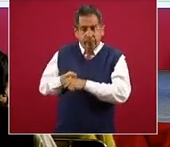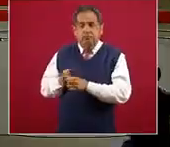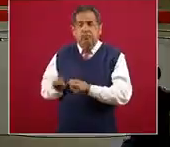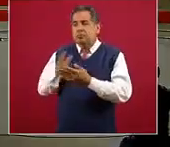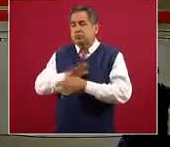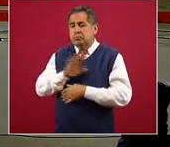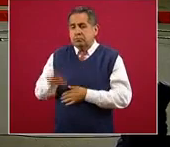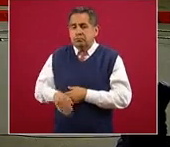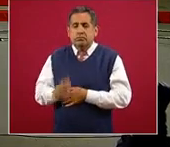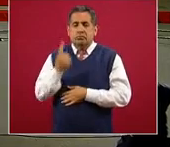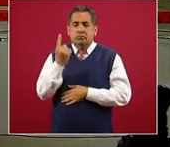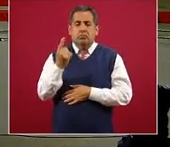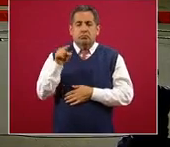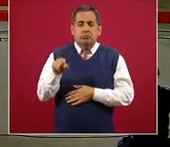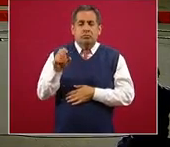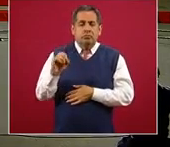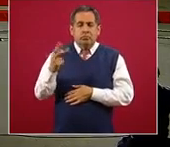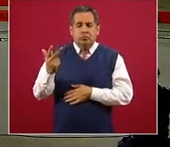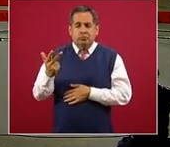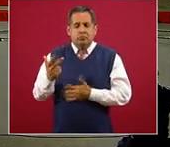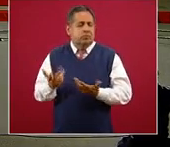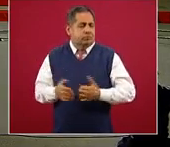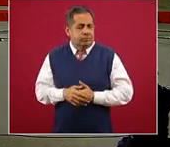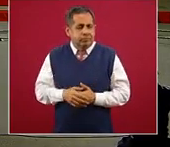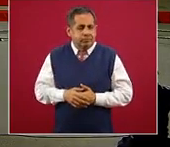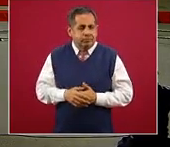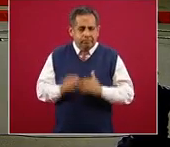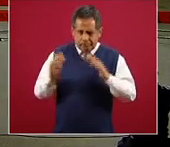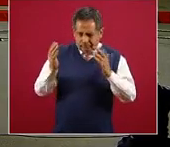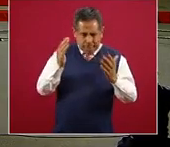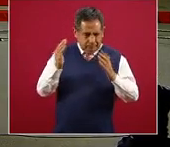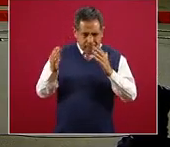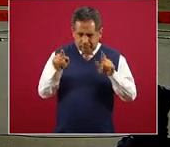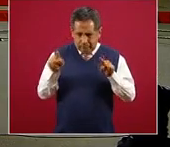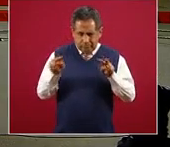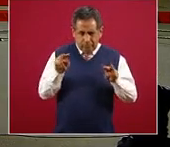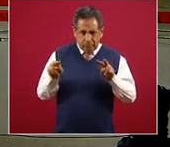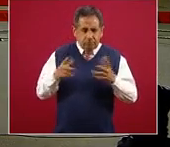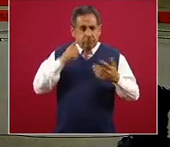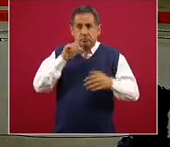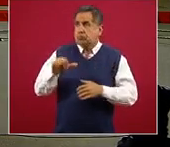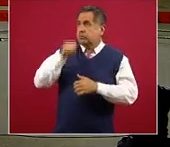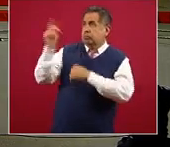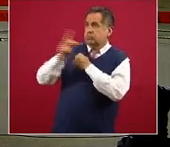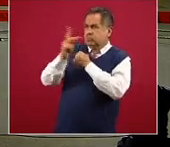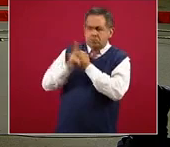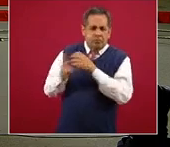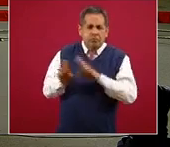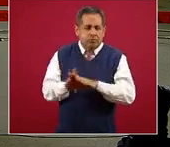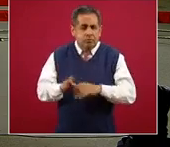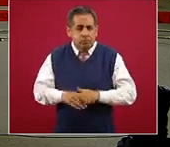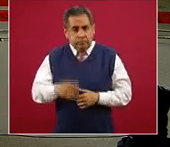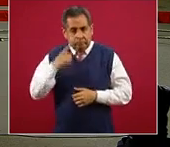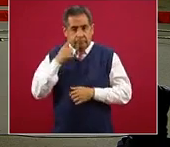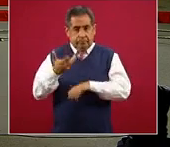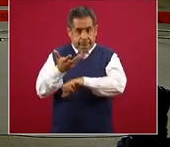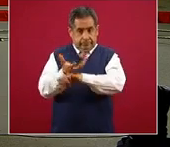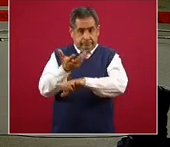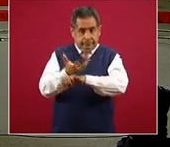fue de 1.08. ¿Cómo se puede comparar esto con otros países? En los Estados